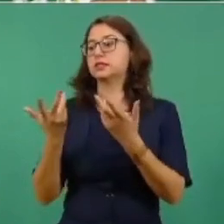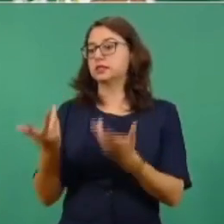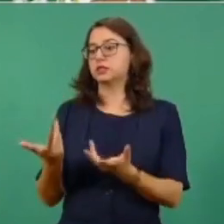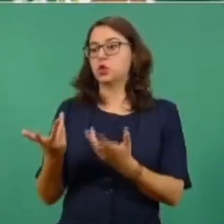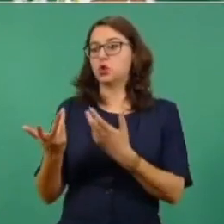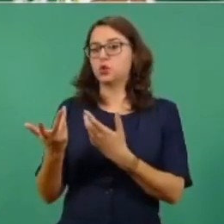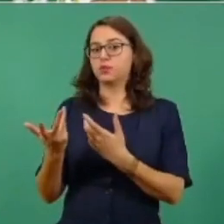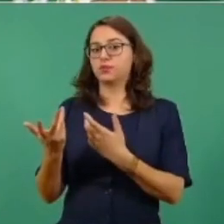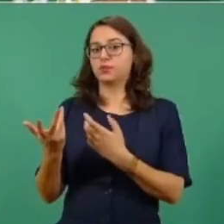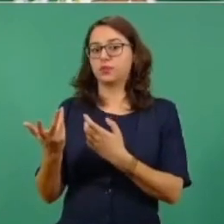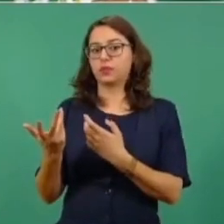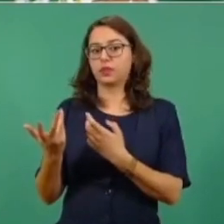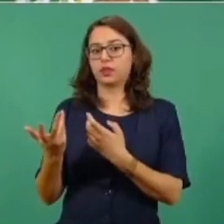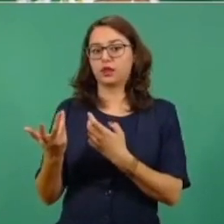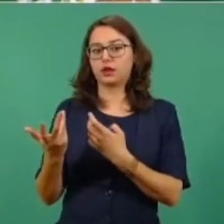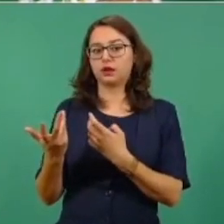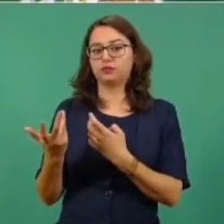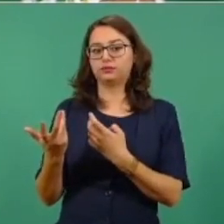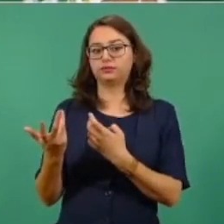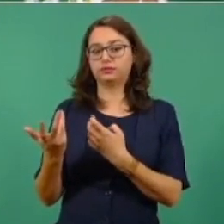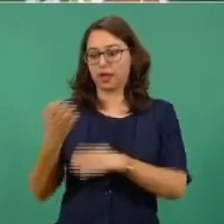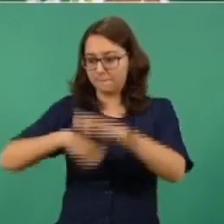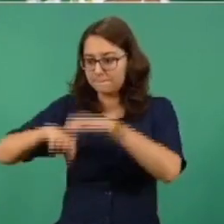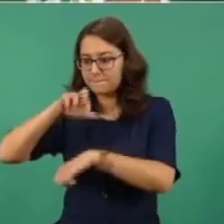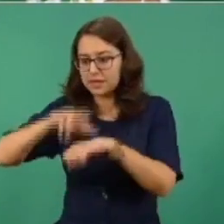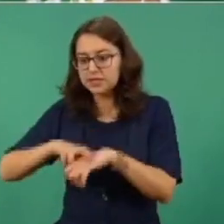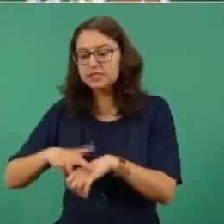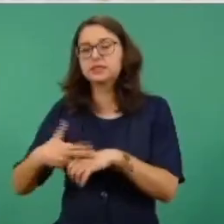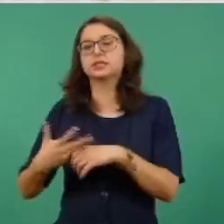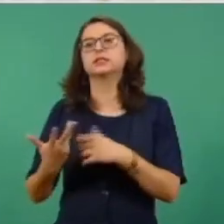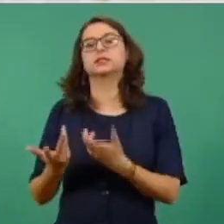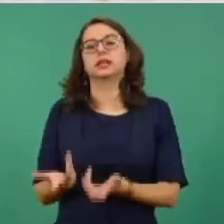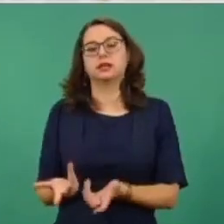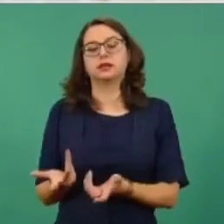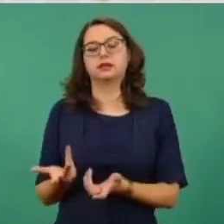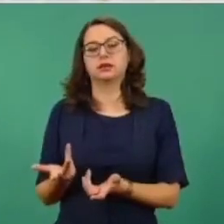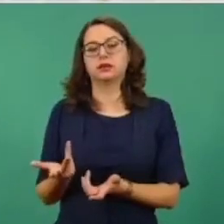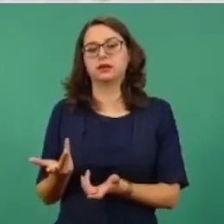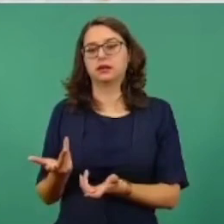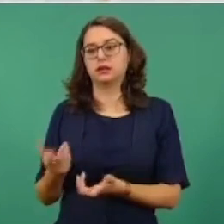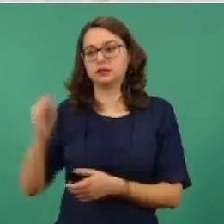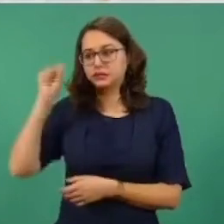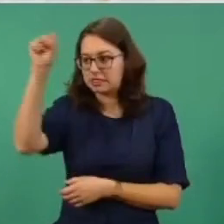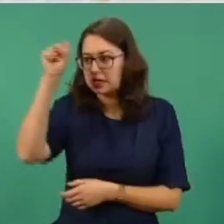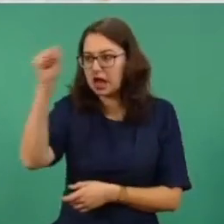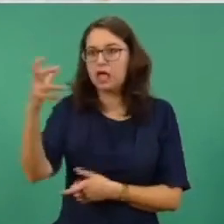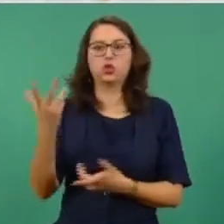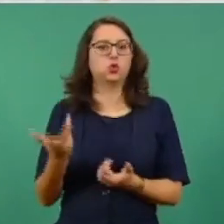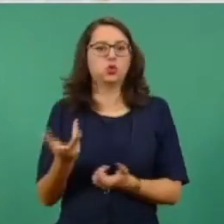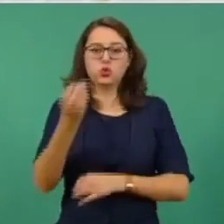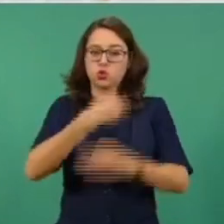las organizaciones empresariales, en las organizaciones sindicales,